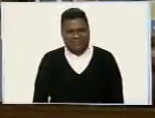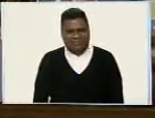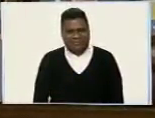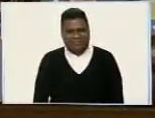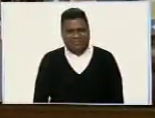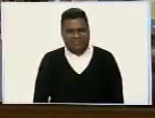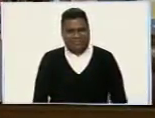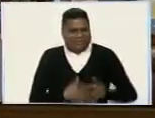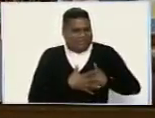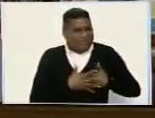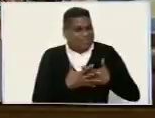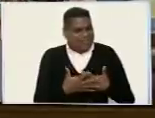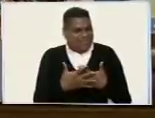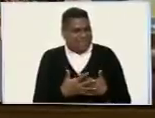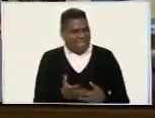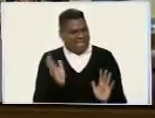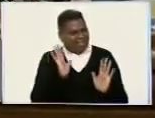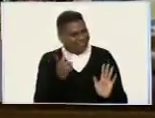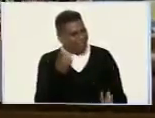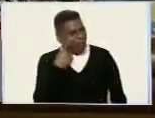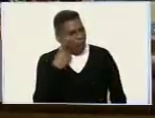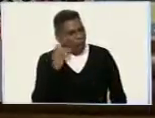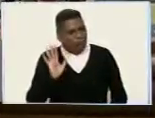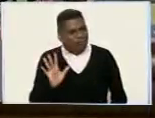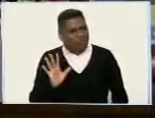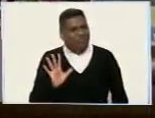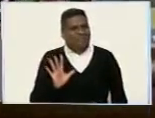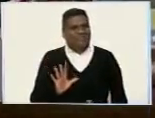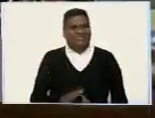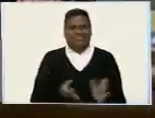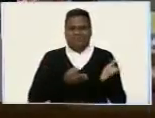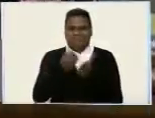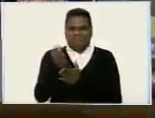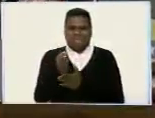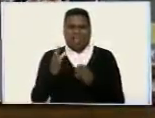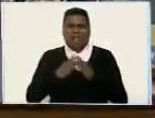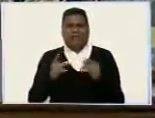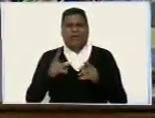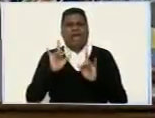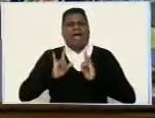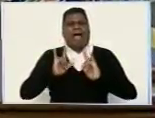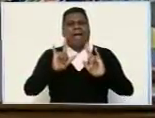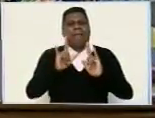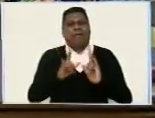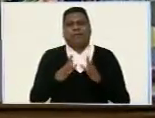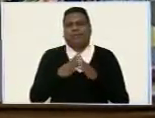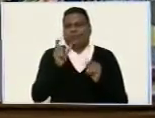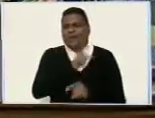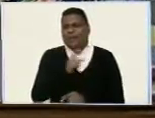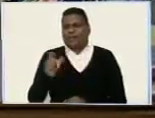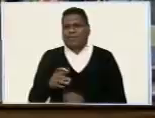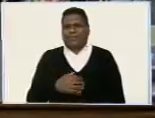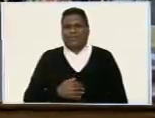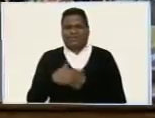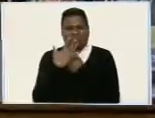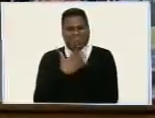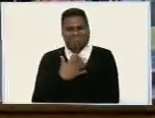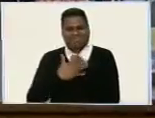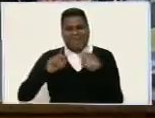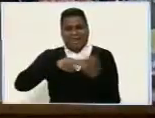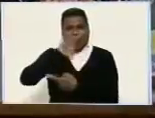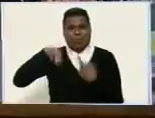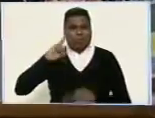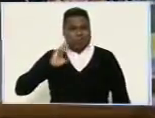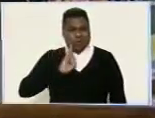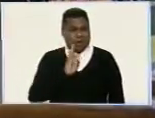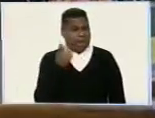De su entrega, ojo, de su lucha, de su lealtad y de su amor por las causas nobles y por la revolución bolivariana.